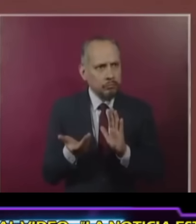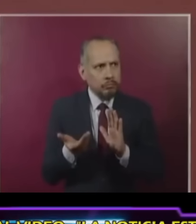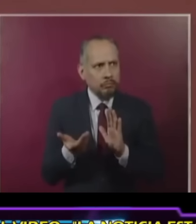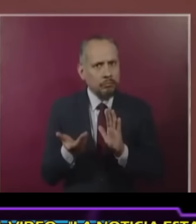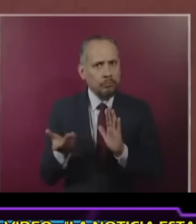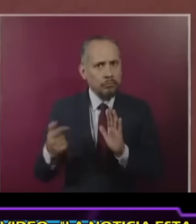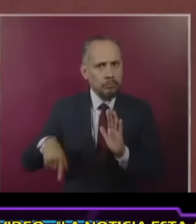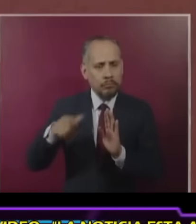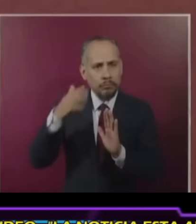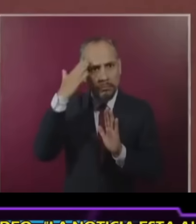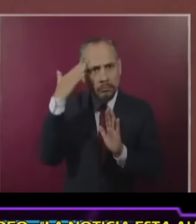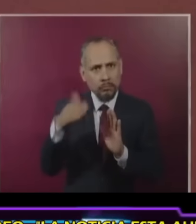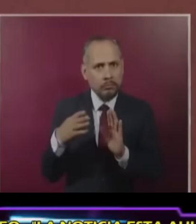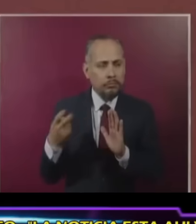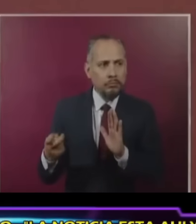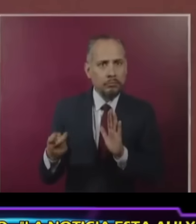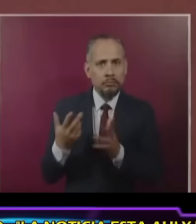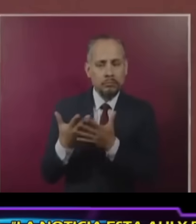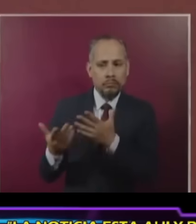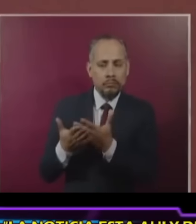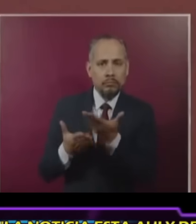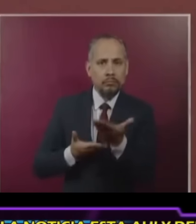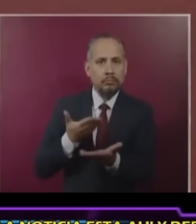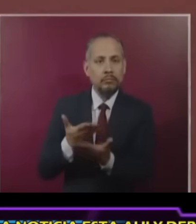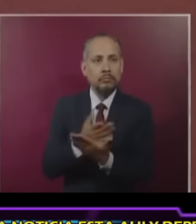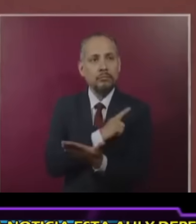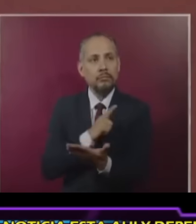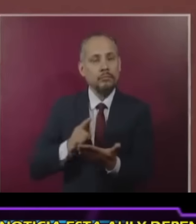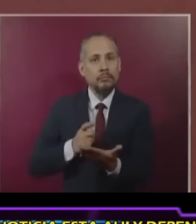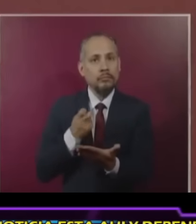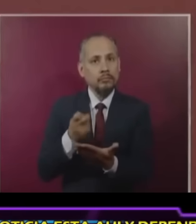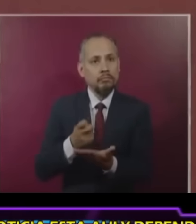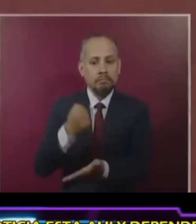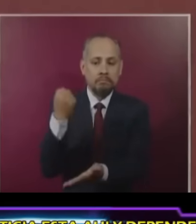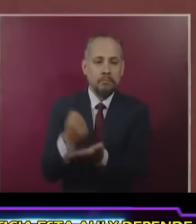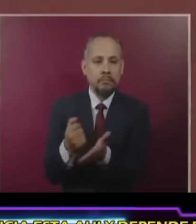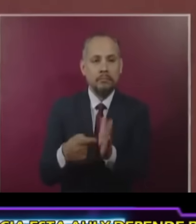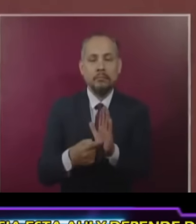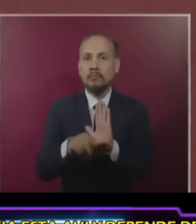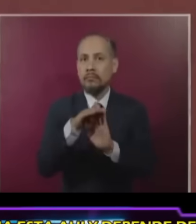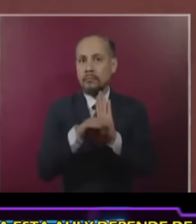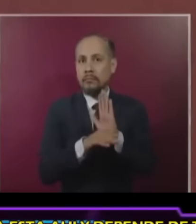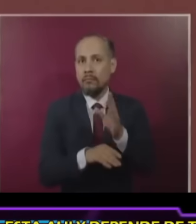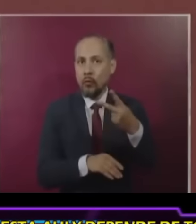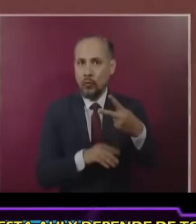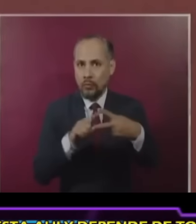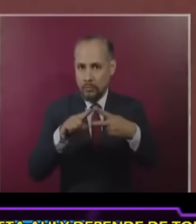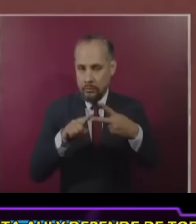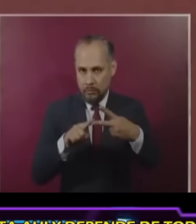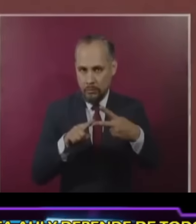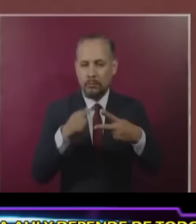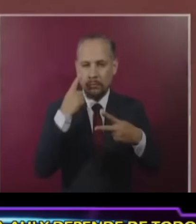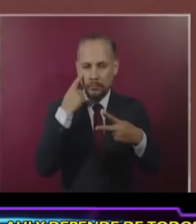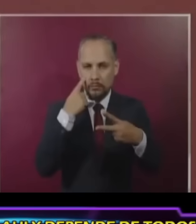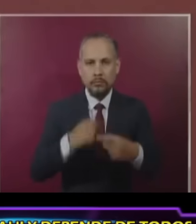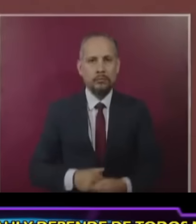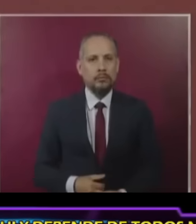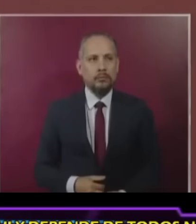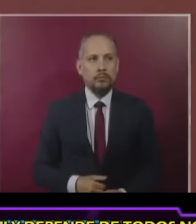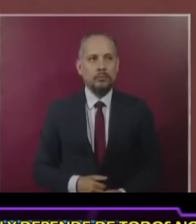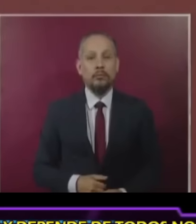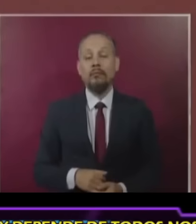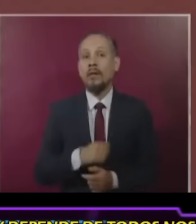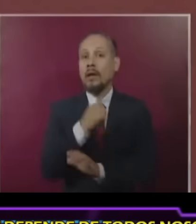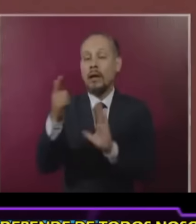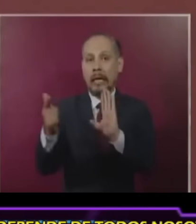de esto Pues resulta que la ley establece dos cosas que son muy importantes fíjense en una parte